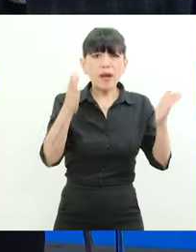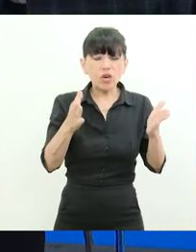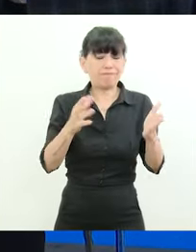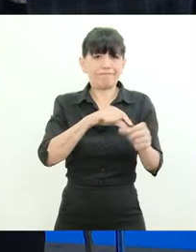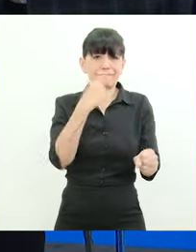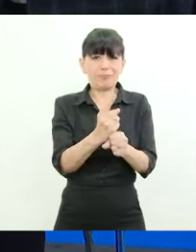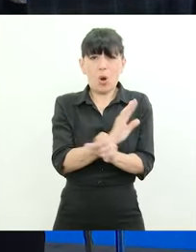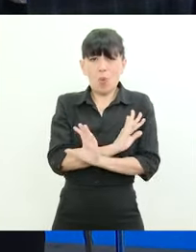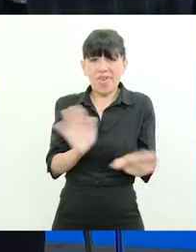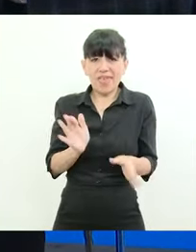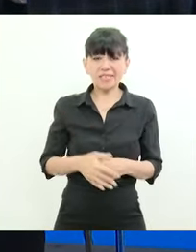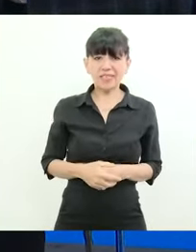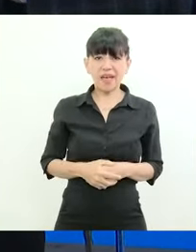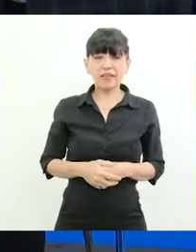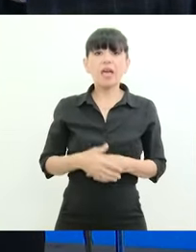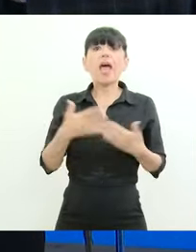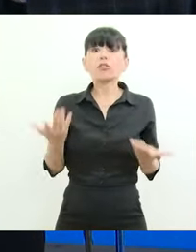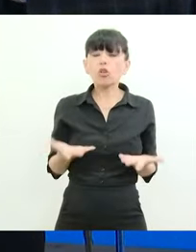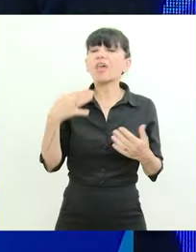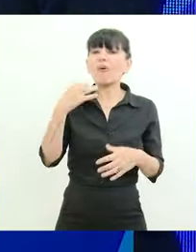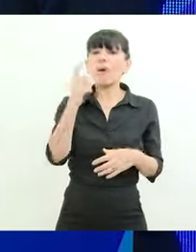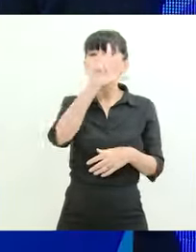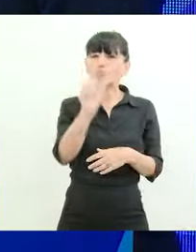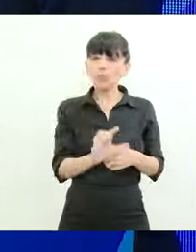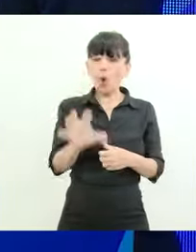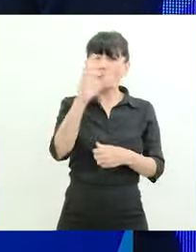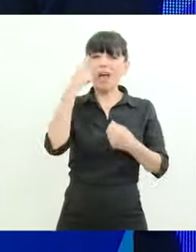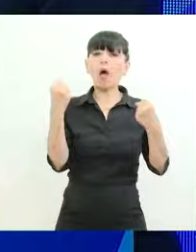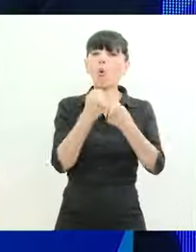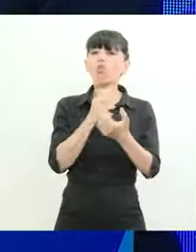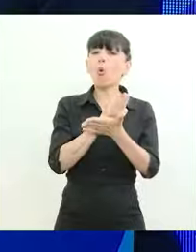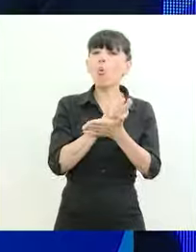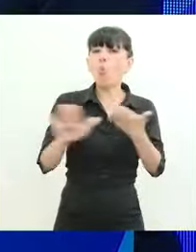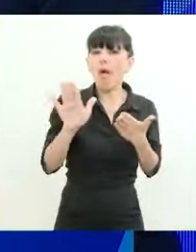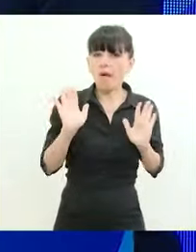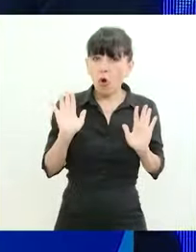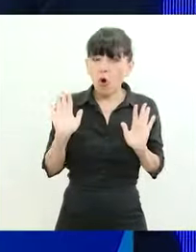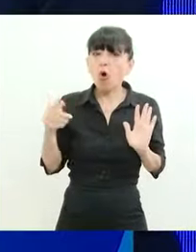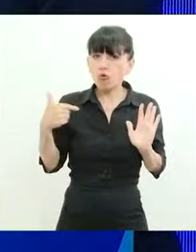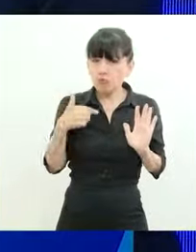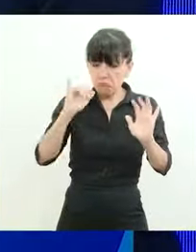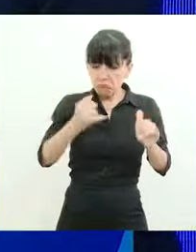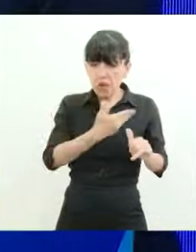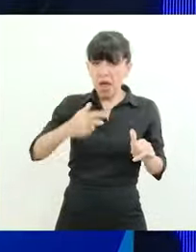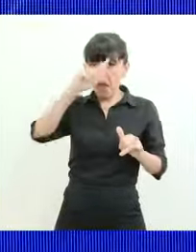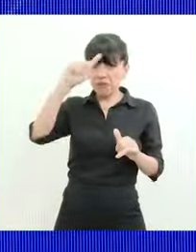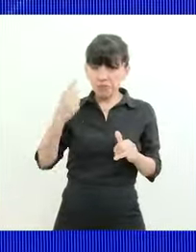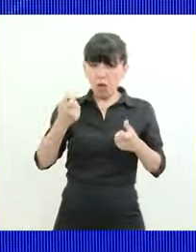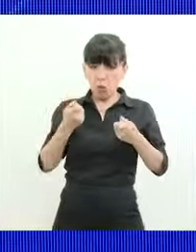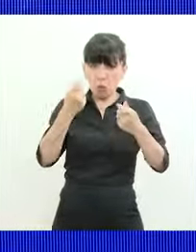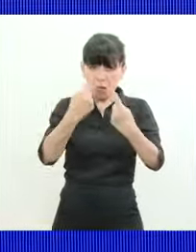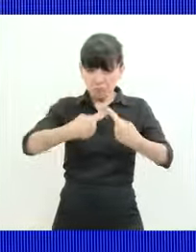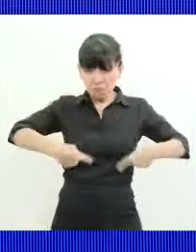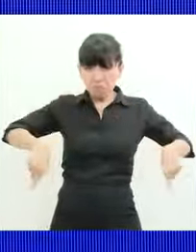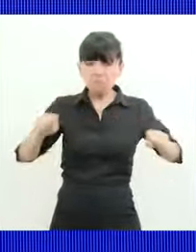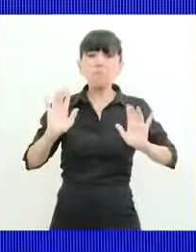entonces nuevo pacto federal yo estoy dispuesto a entregar recursos del estado federal definiendo